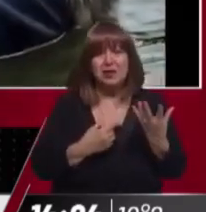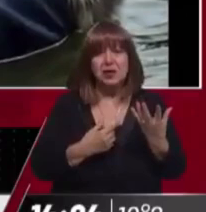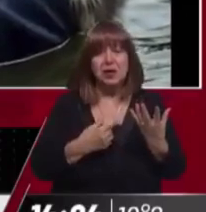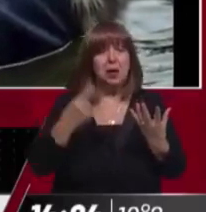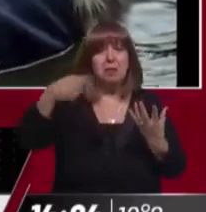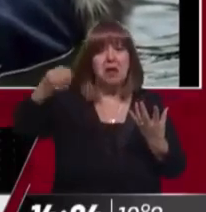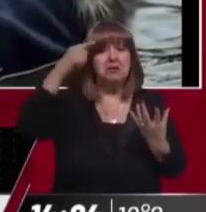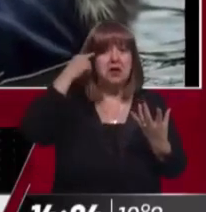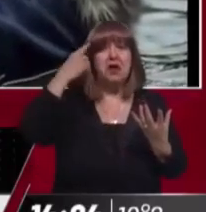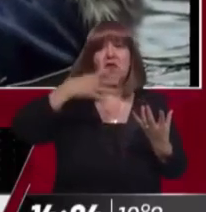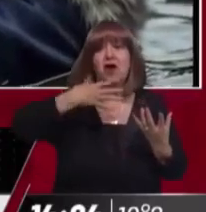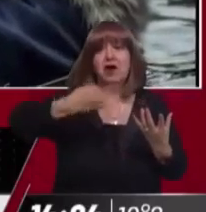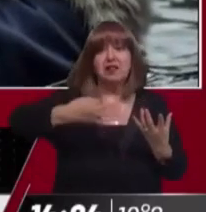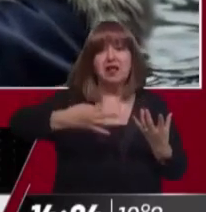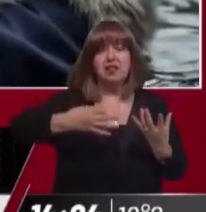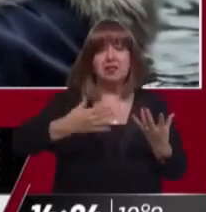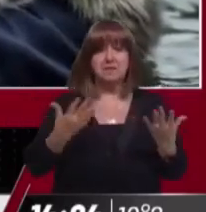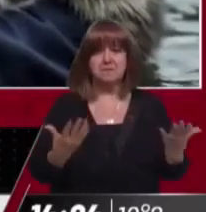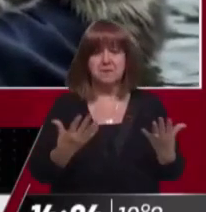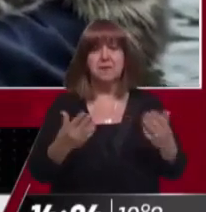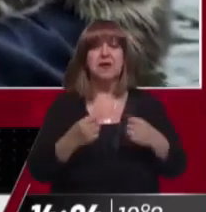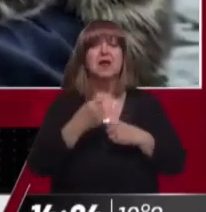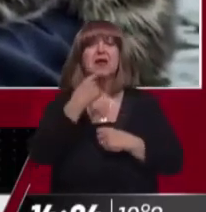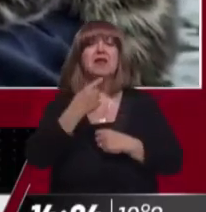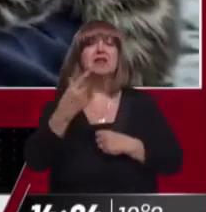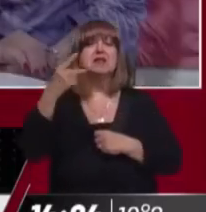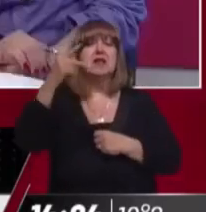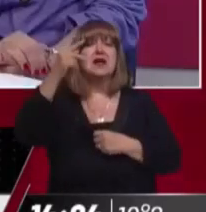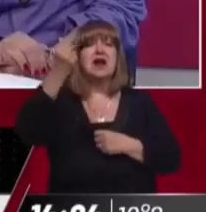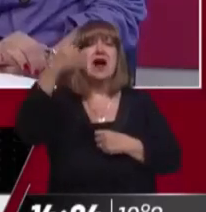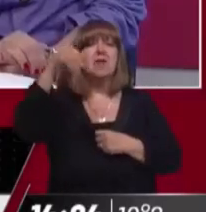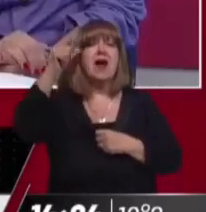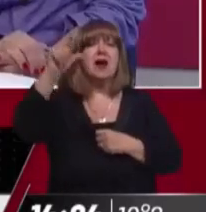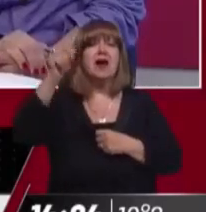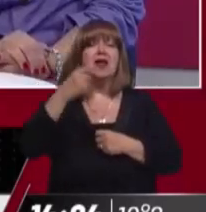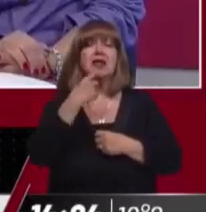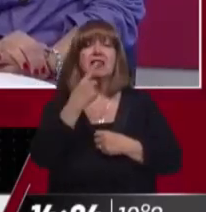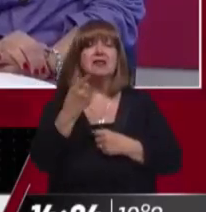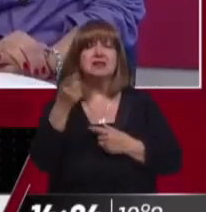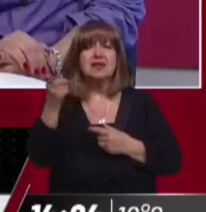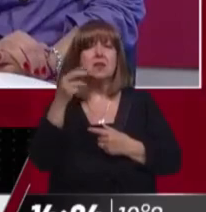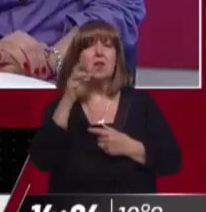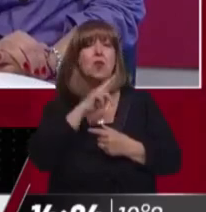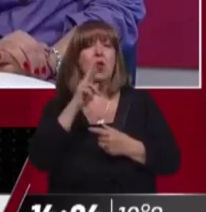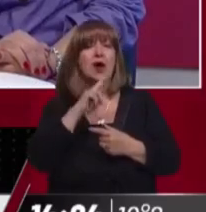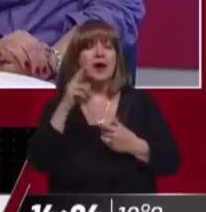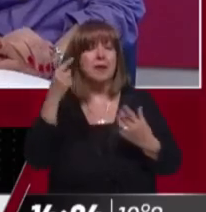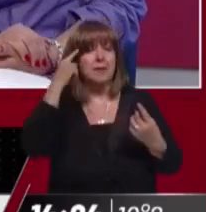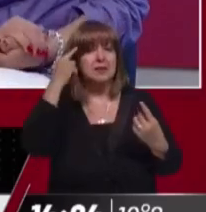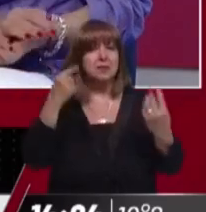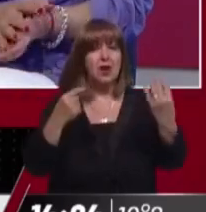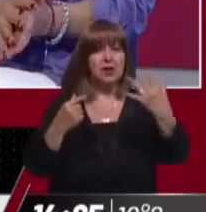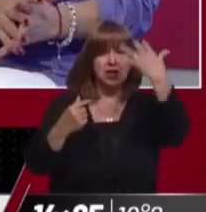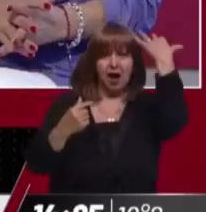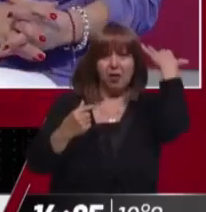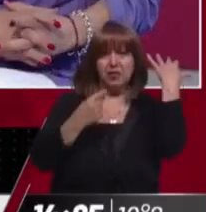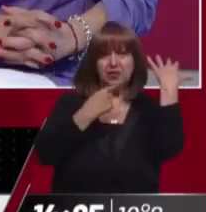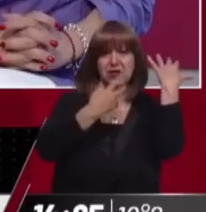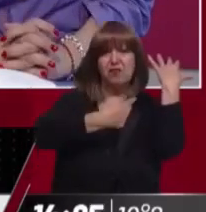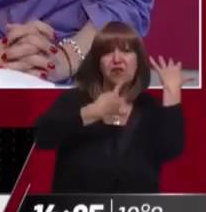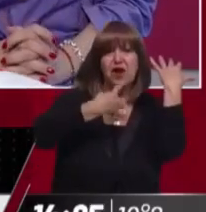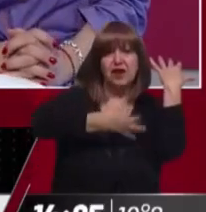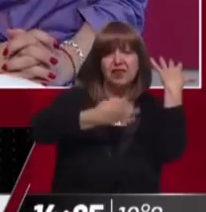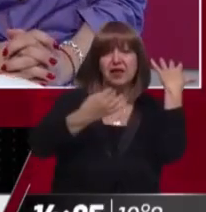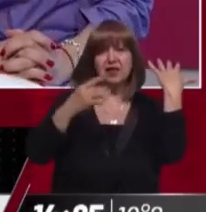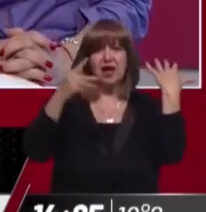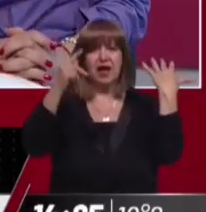creyendo mucha gente y qué dice Harris a todo esto cómo lo toma él a su equipo de trabajo pensando en la las próximas